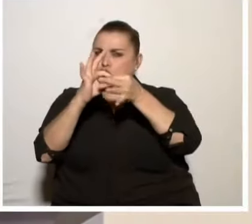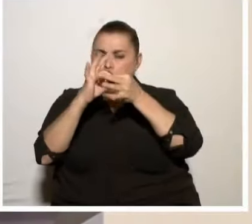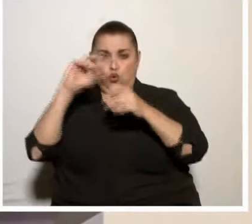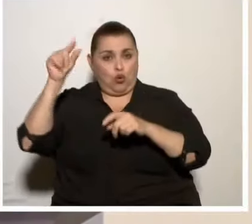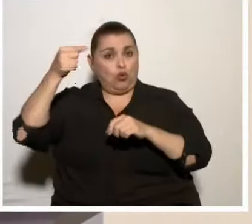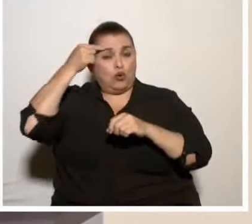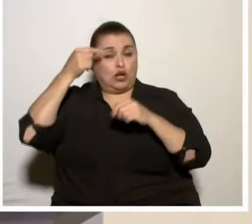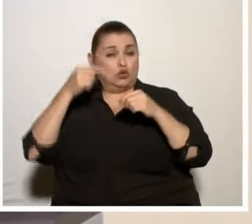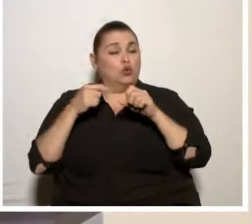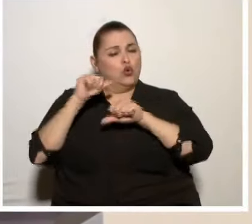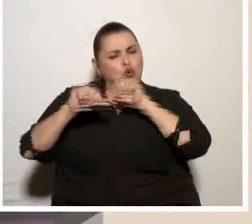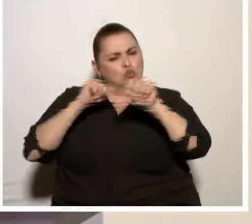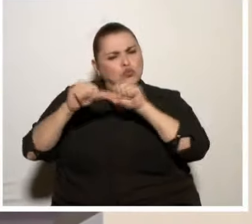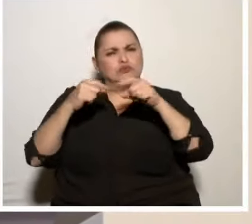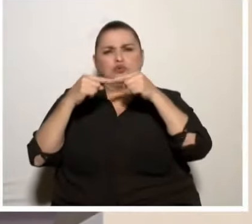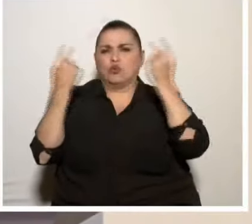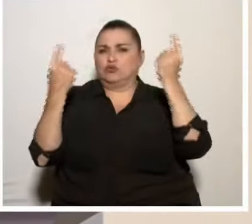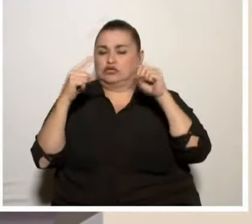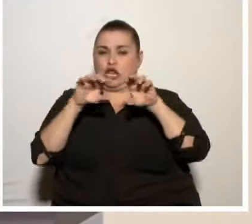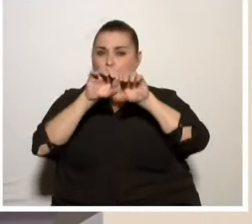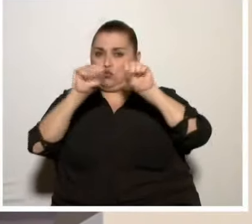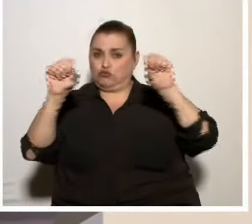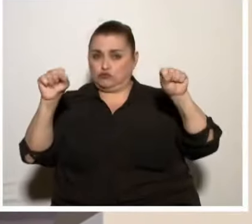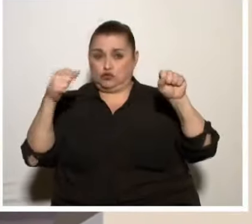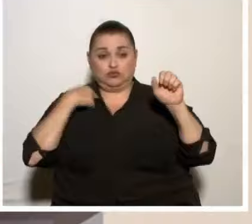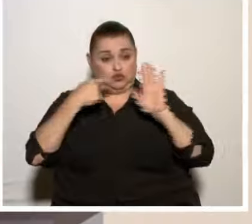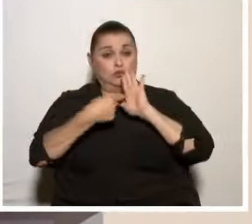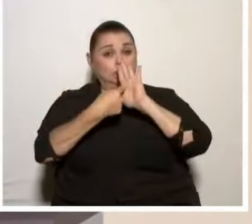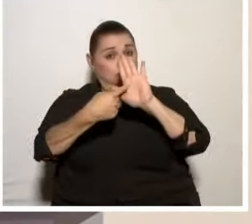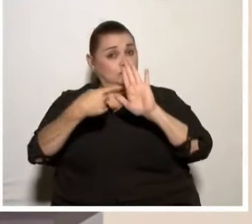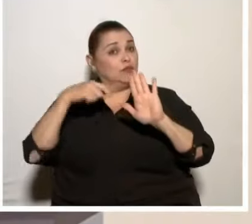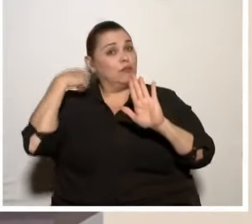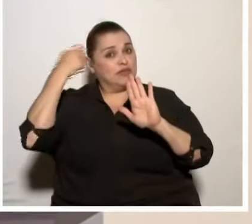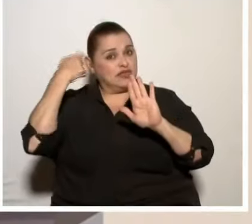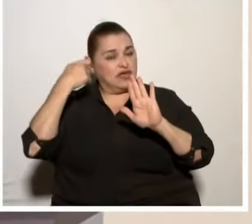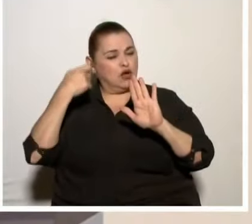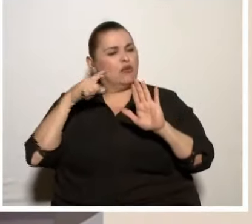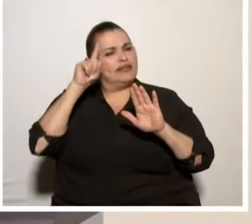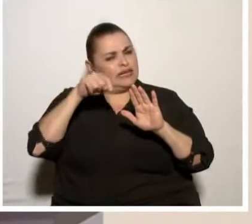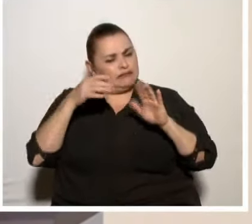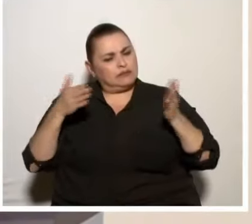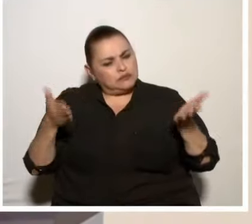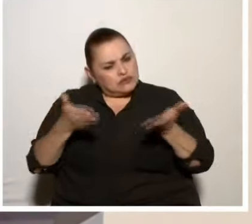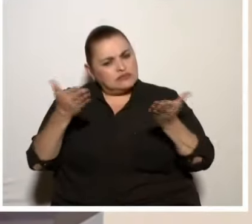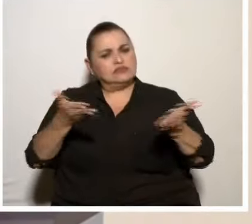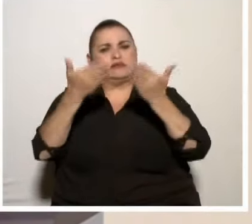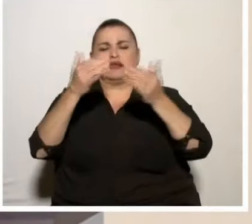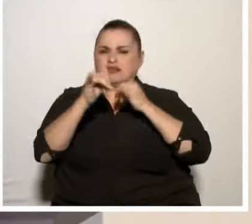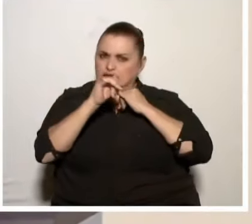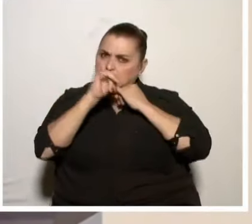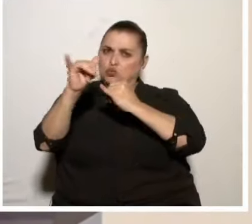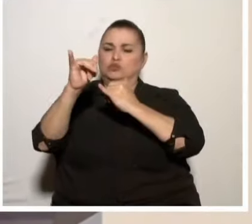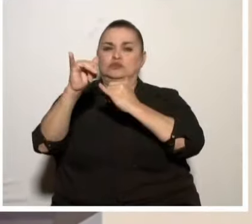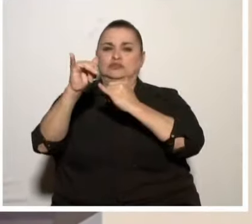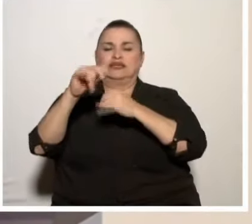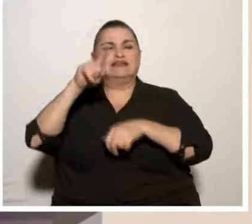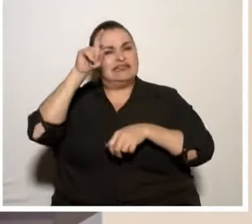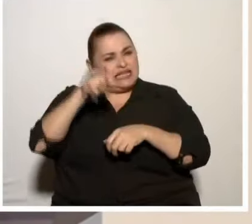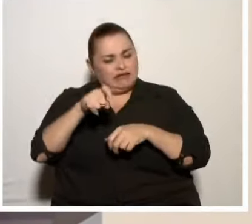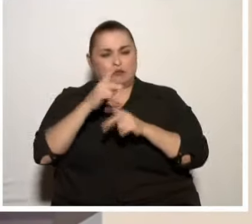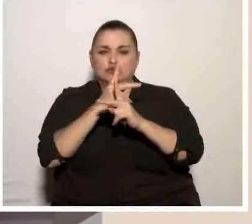lucha contra la corrupción. Y ya lo señalaba en el video, porque tenemos que incentivar la denuncia